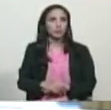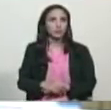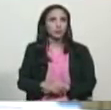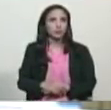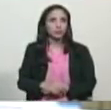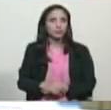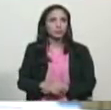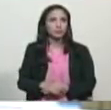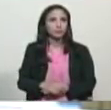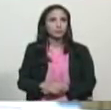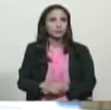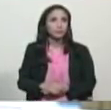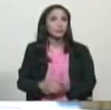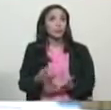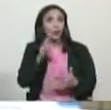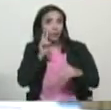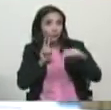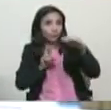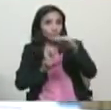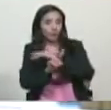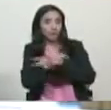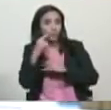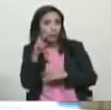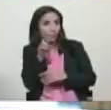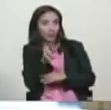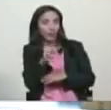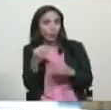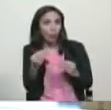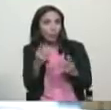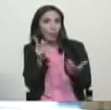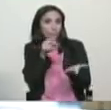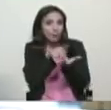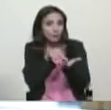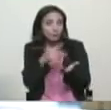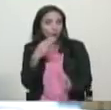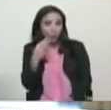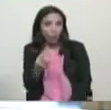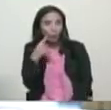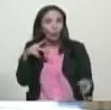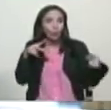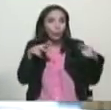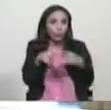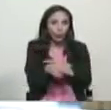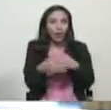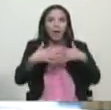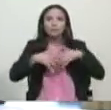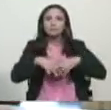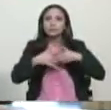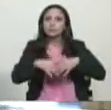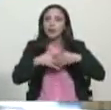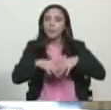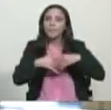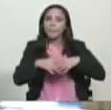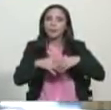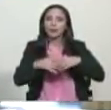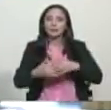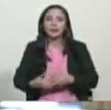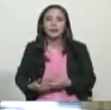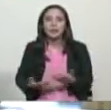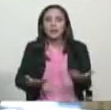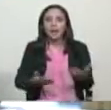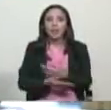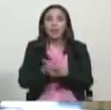para visualizar y participar de la inauguración de la planta industrial procesadora